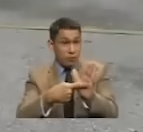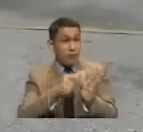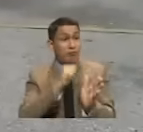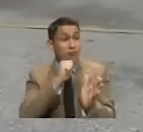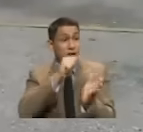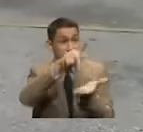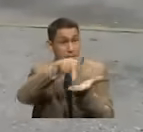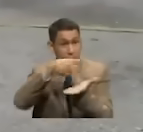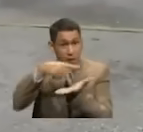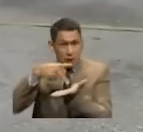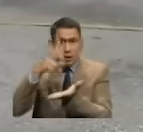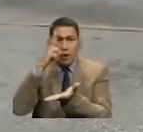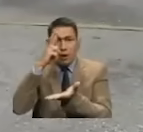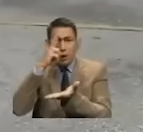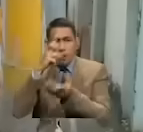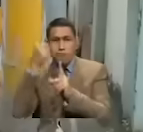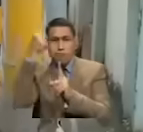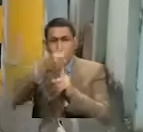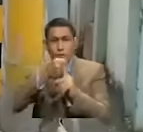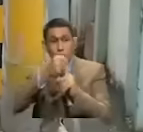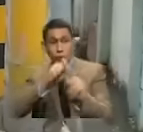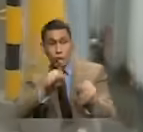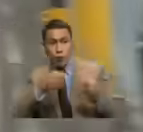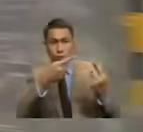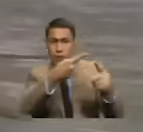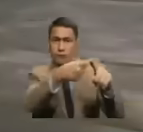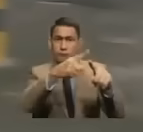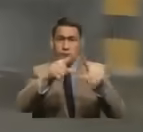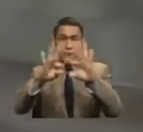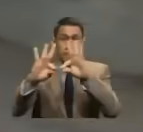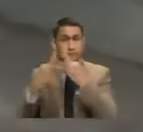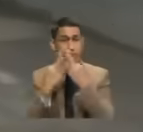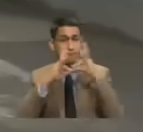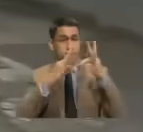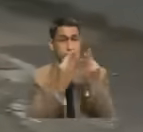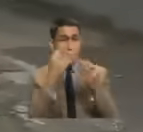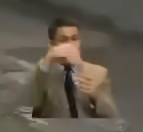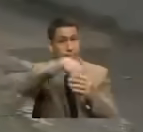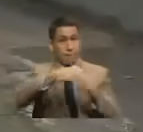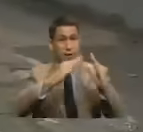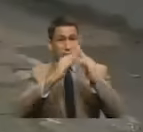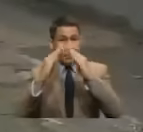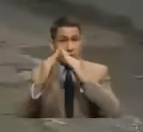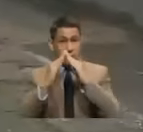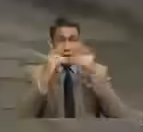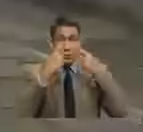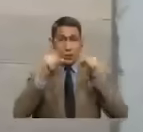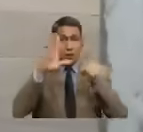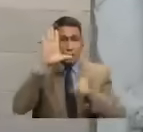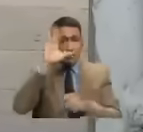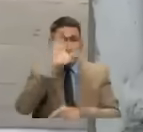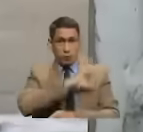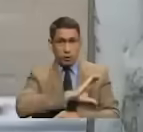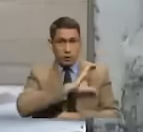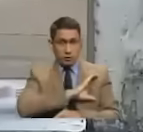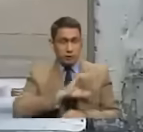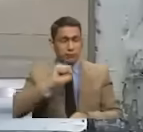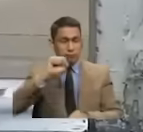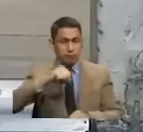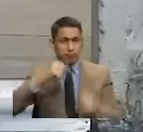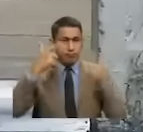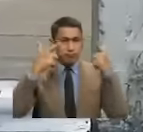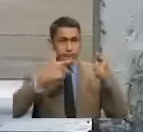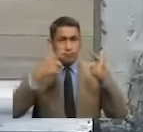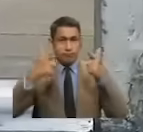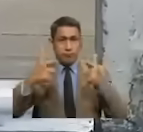familia, de los profesores, y esta es la preocupación que existe. Pero aquí está la policía trabajando, haciendo los patrullajes respectivos